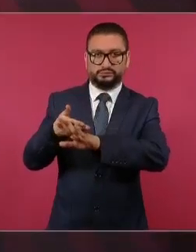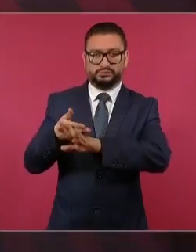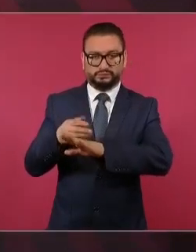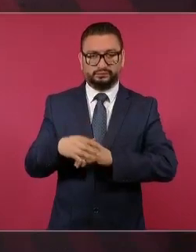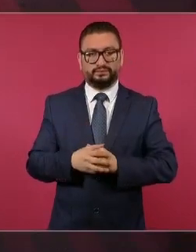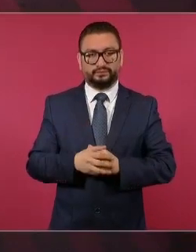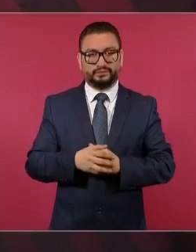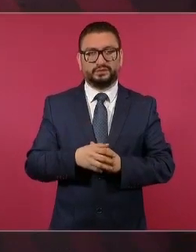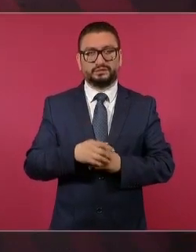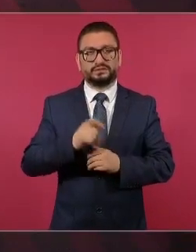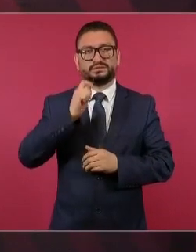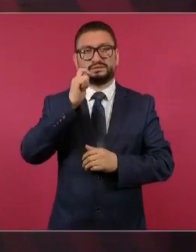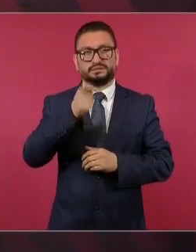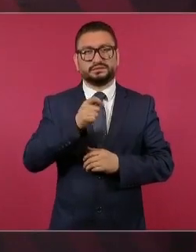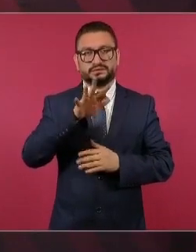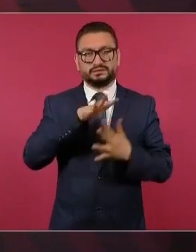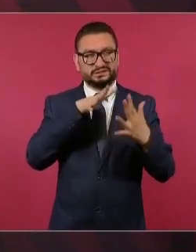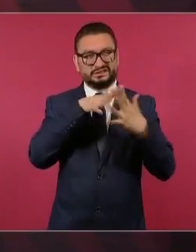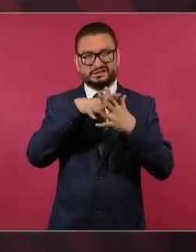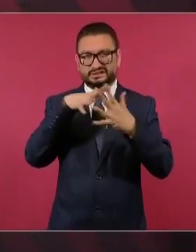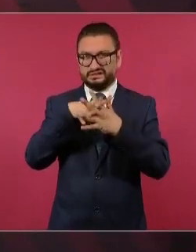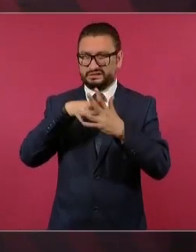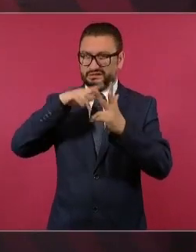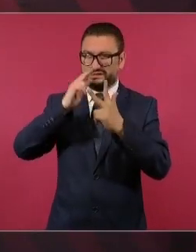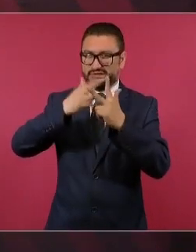Fue una guerra de exterminio.